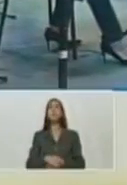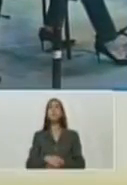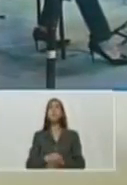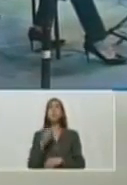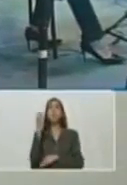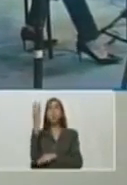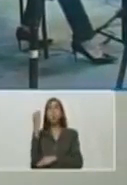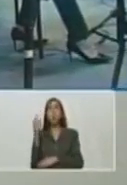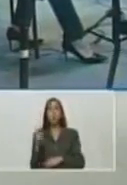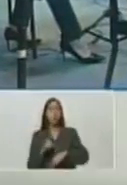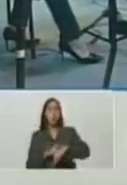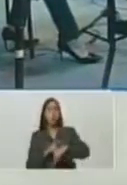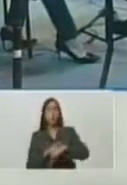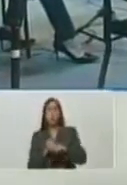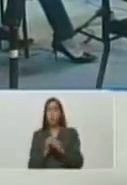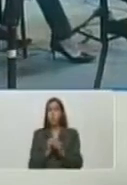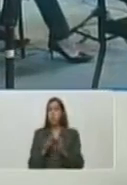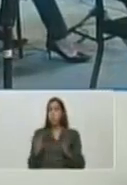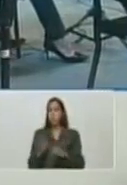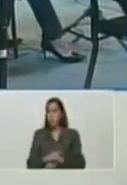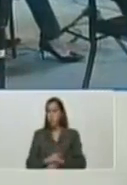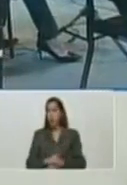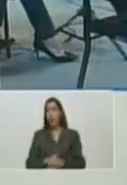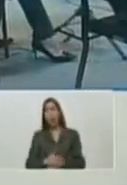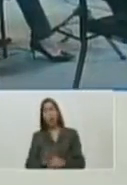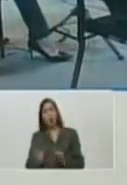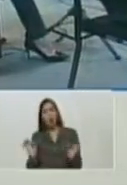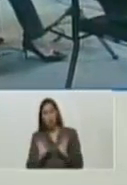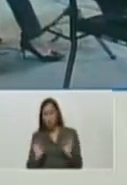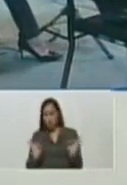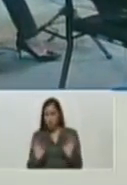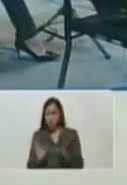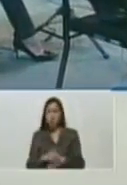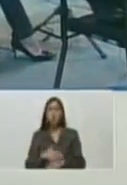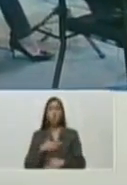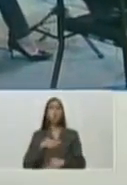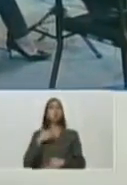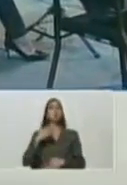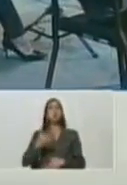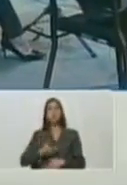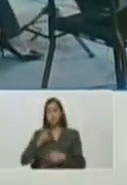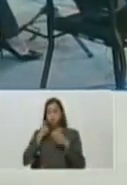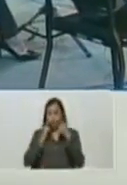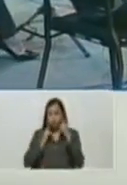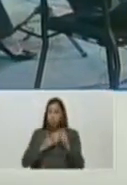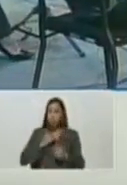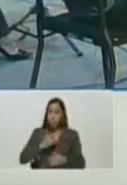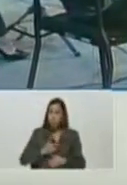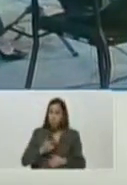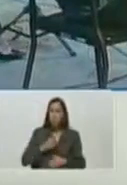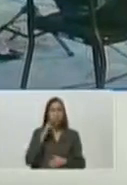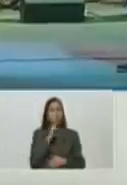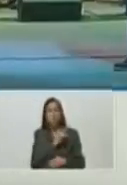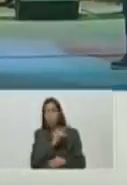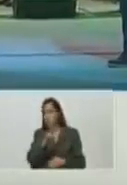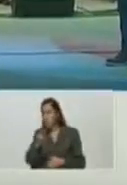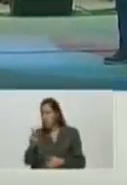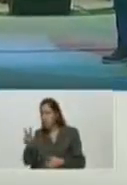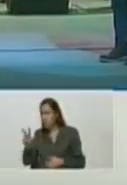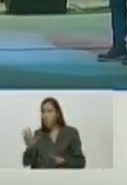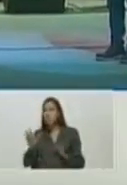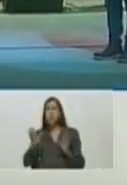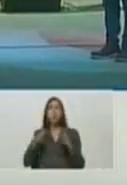extiendo en serio puede ser que se me agüe un poquito el guarapo. Yo soy muy sentimental, viéndolo a todos ustedes se me